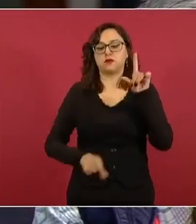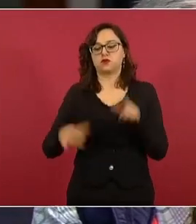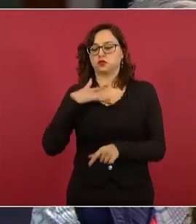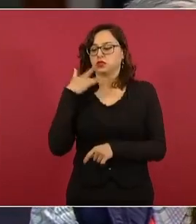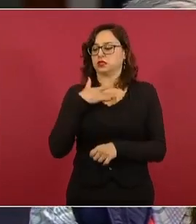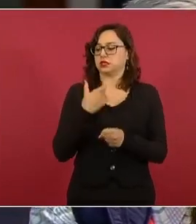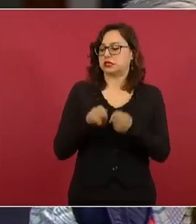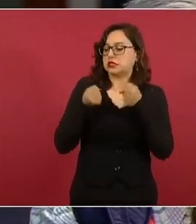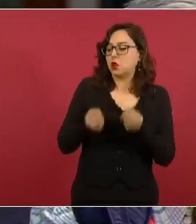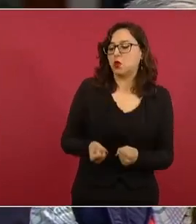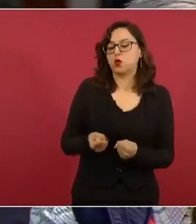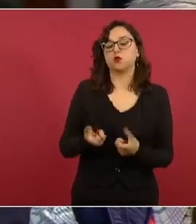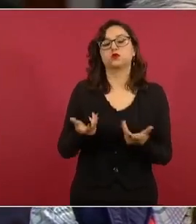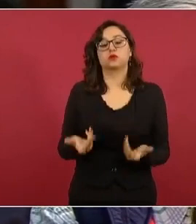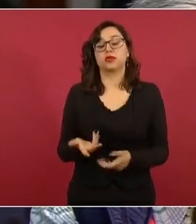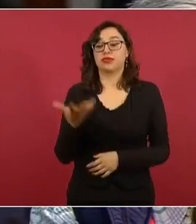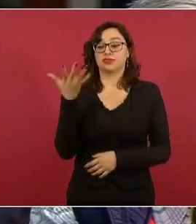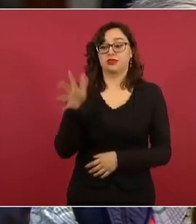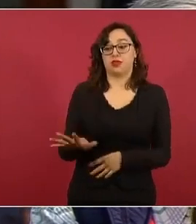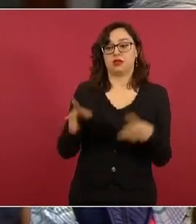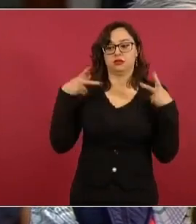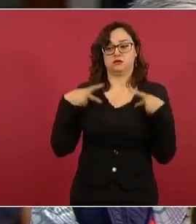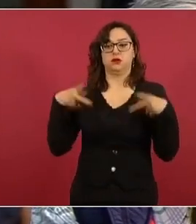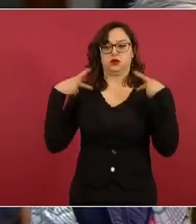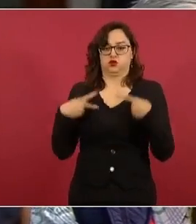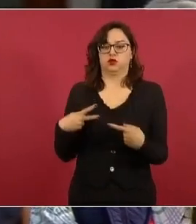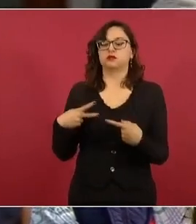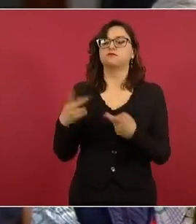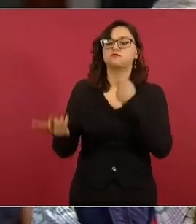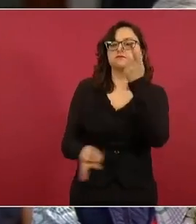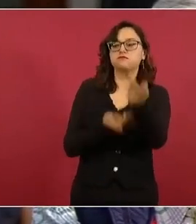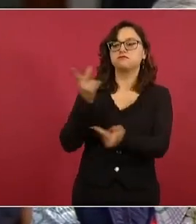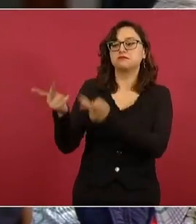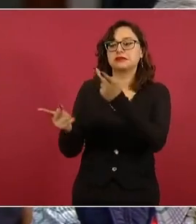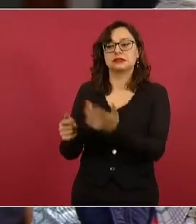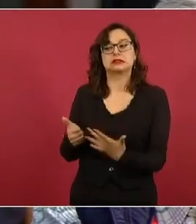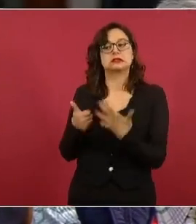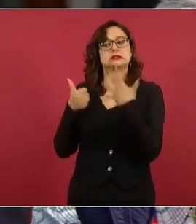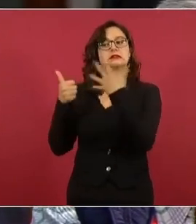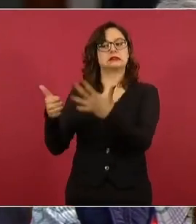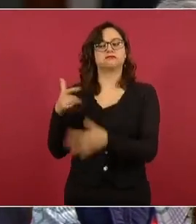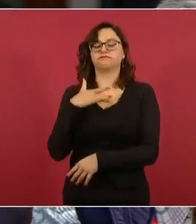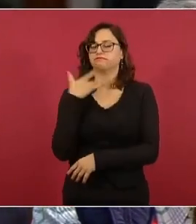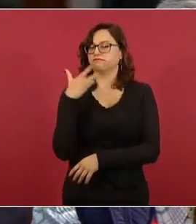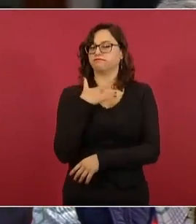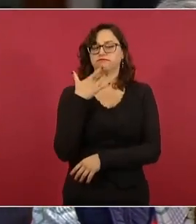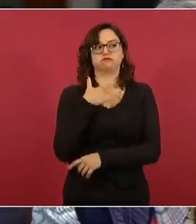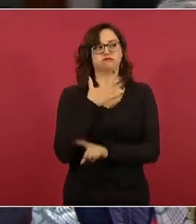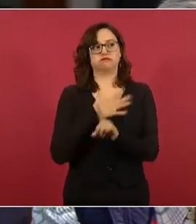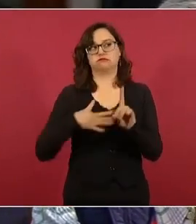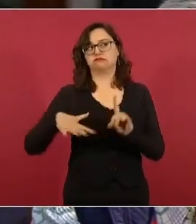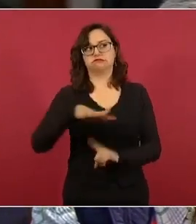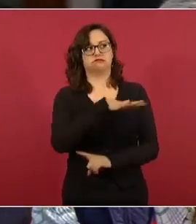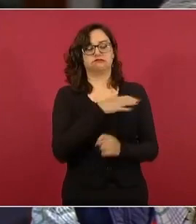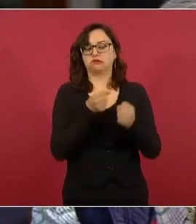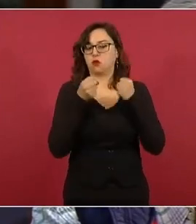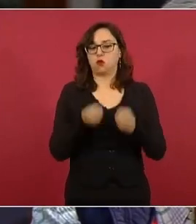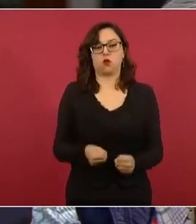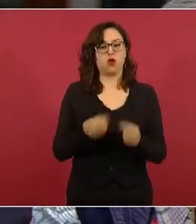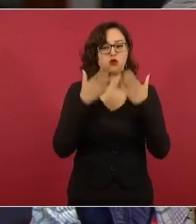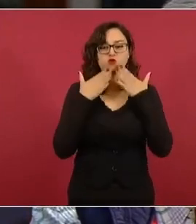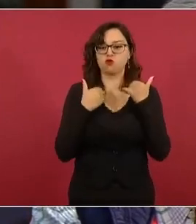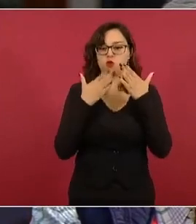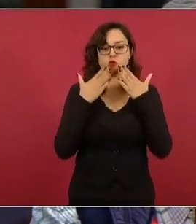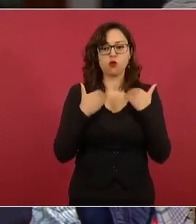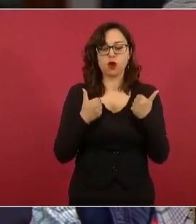donde dicen que 6 de cada 10 personas se sienten inseguras en la ciudad en la que viven.